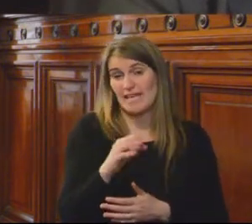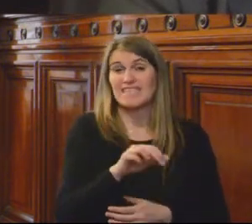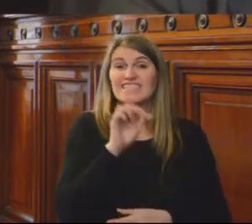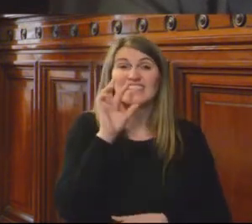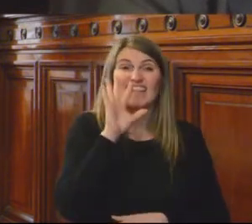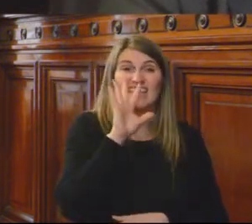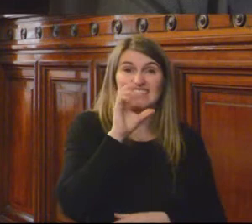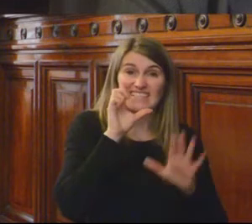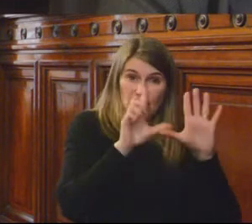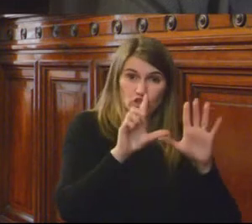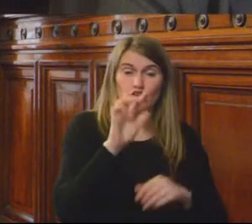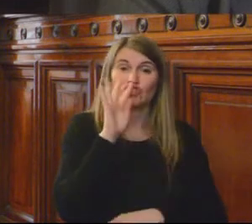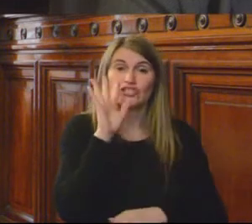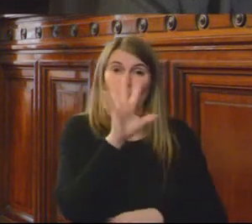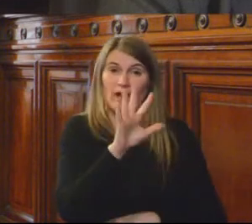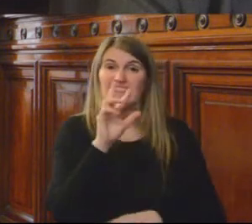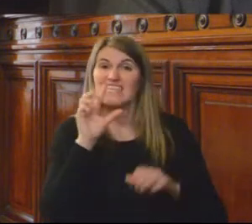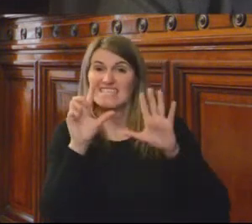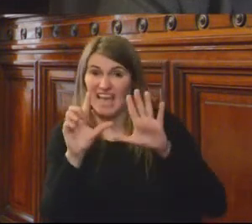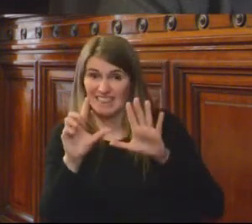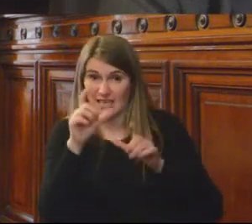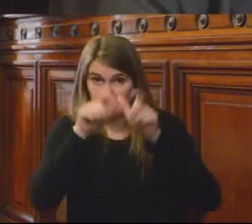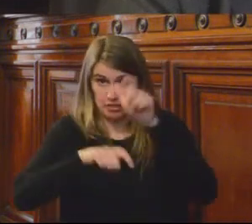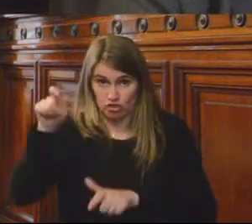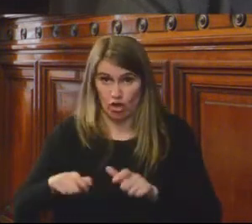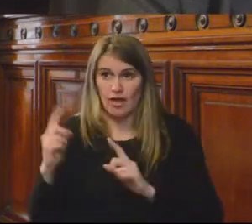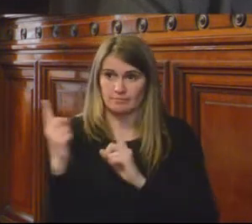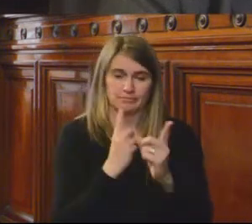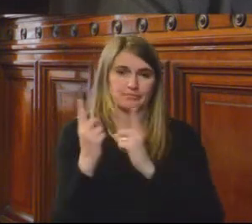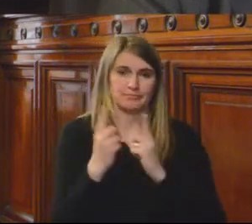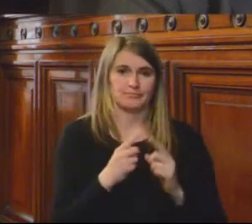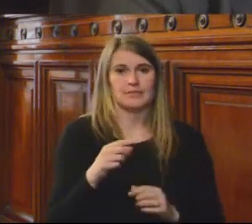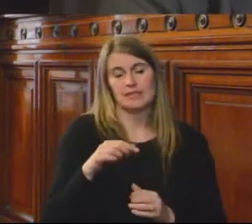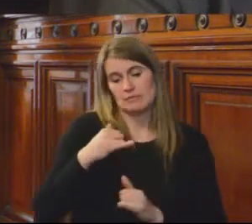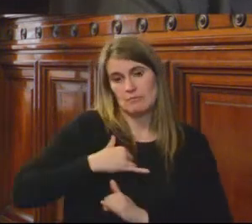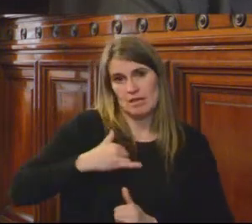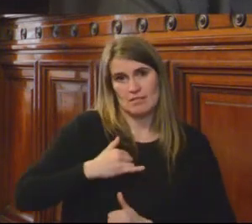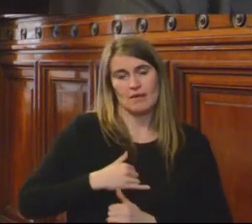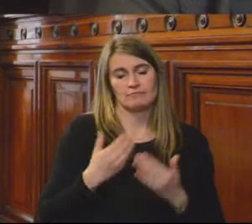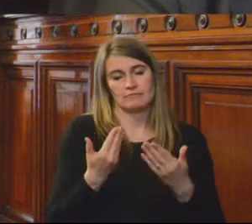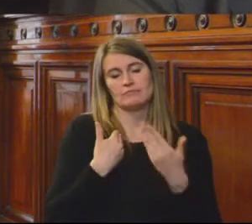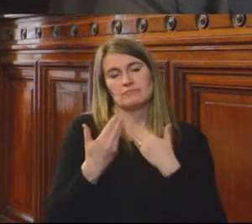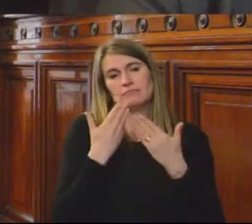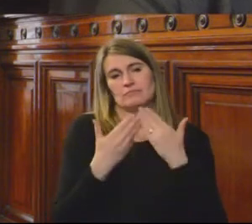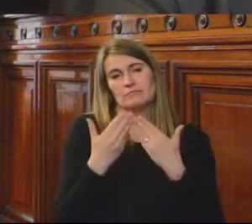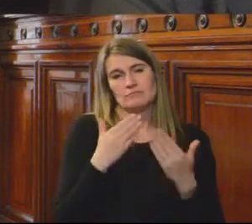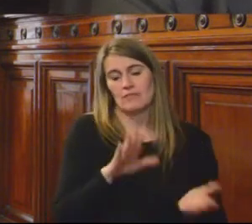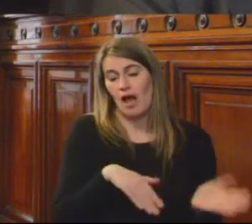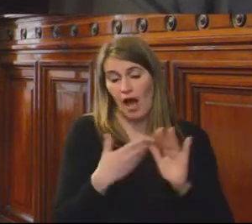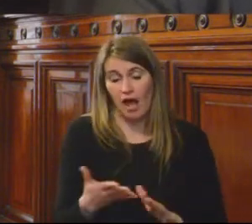757 civiles fueron presentados ante los tribunales militares. Y al día de hoy, mientras nosotros estamos hablando aquí,